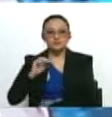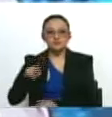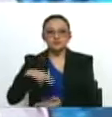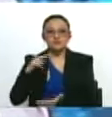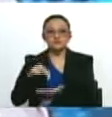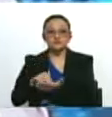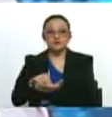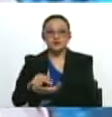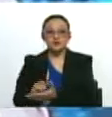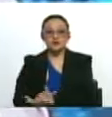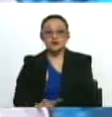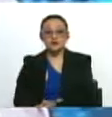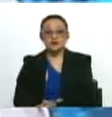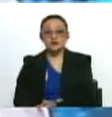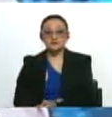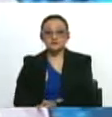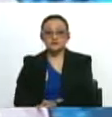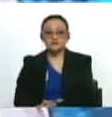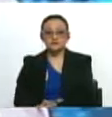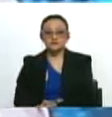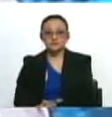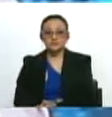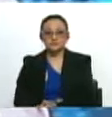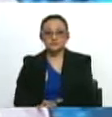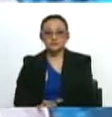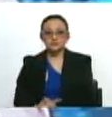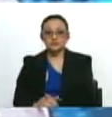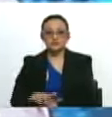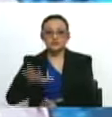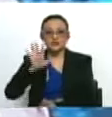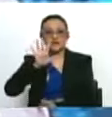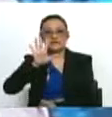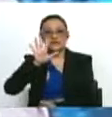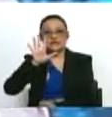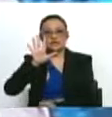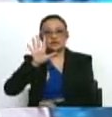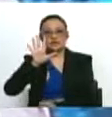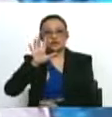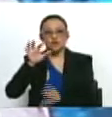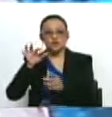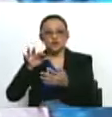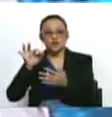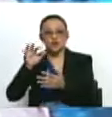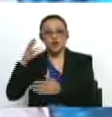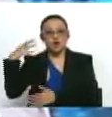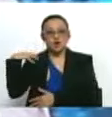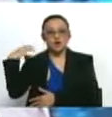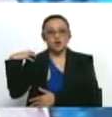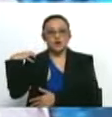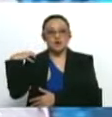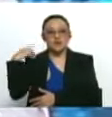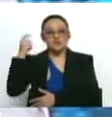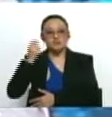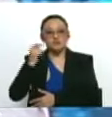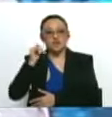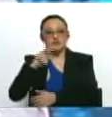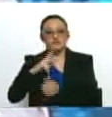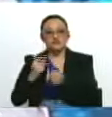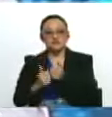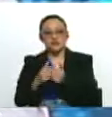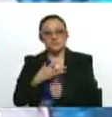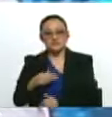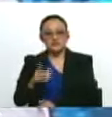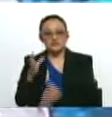Nacional Bolivariana. En quinto lugar, el coronel, diputado y vicepresidente